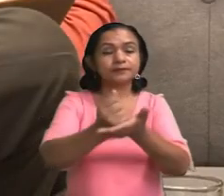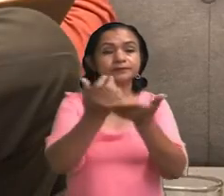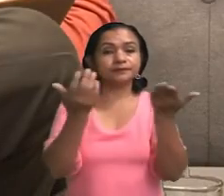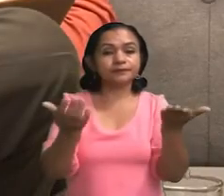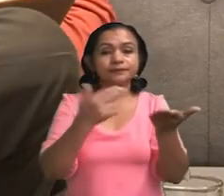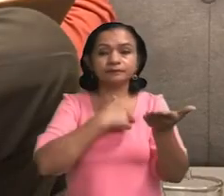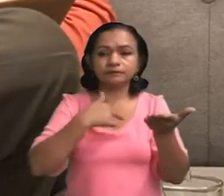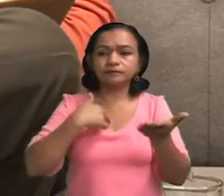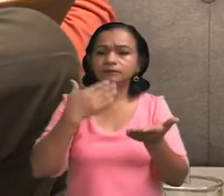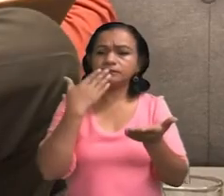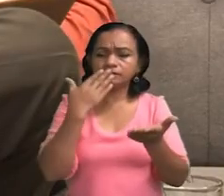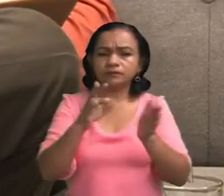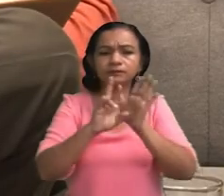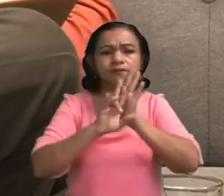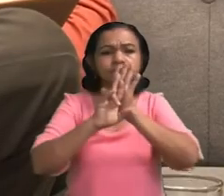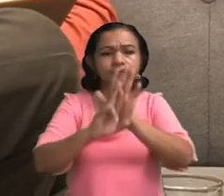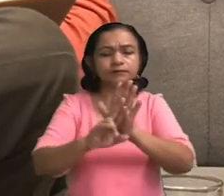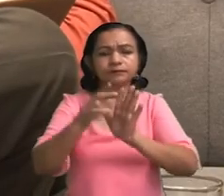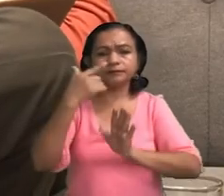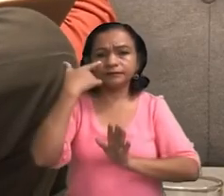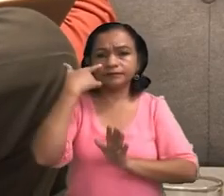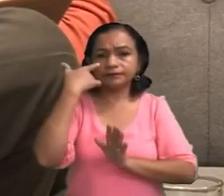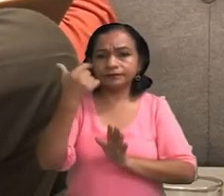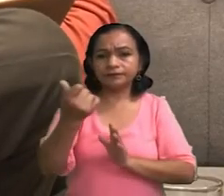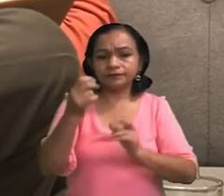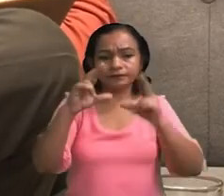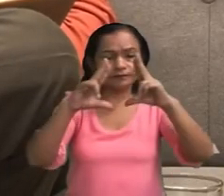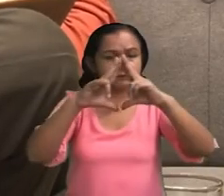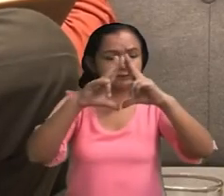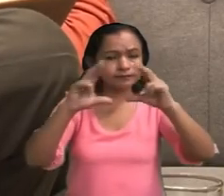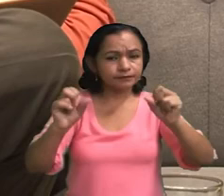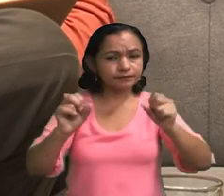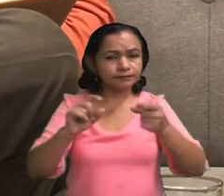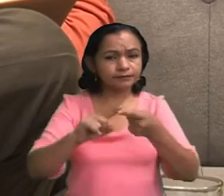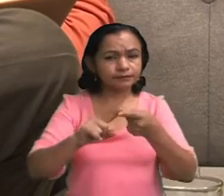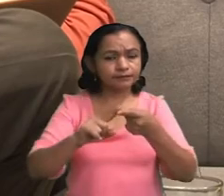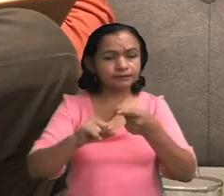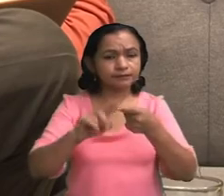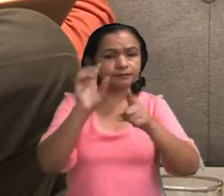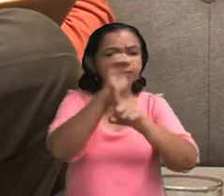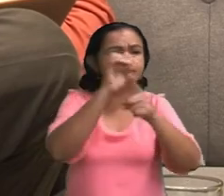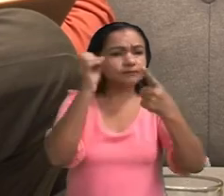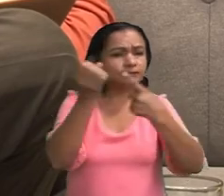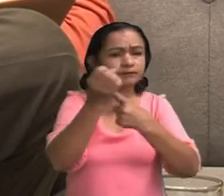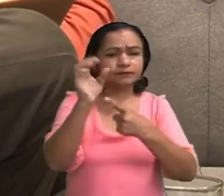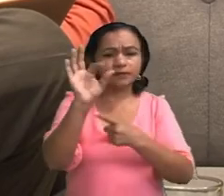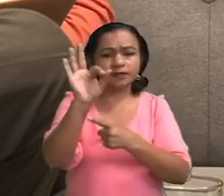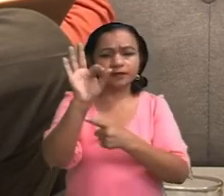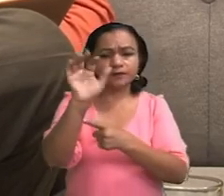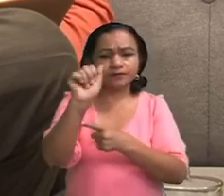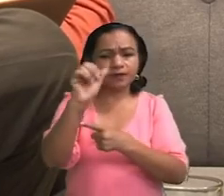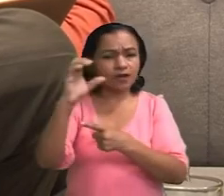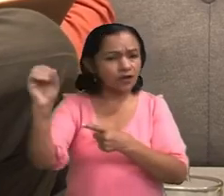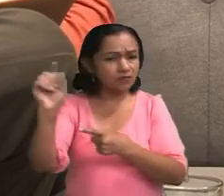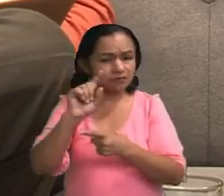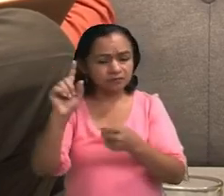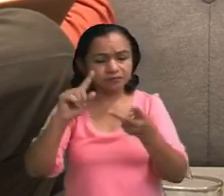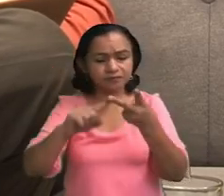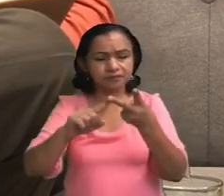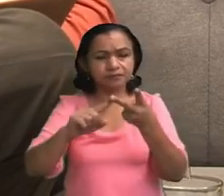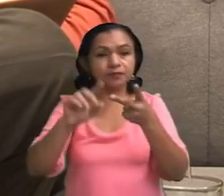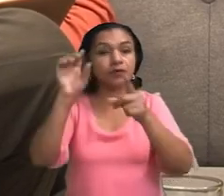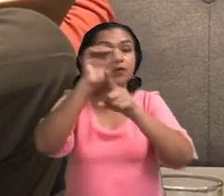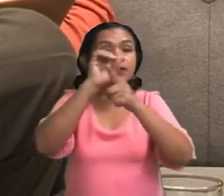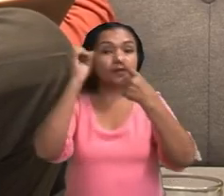dado excelentes resultados, reconocidos no solo por Nicaragua, no solamente por organismos como la FAO, organismos